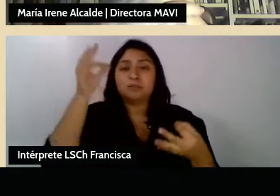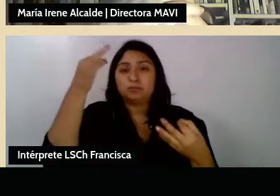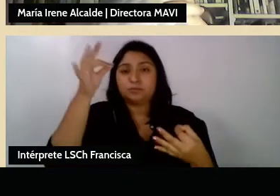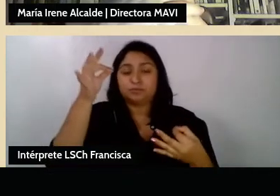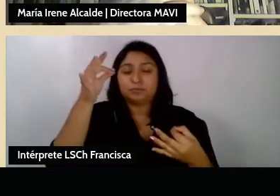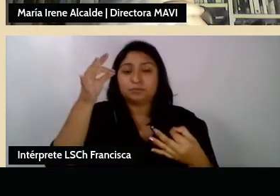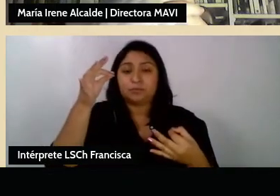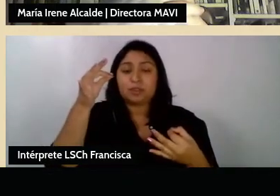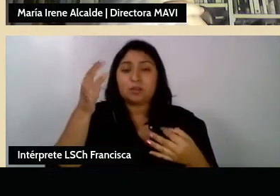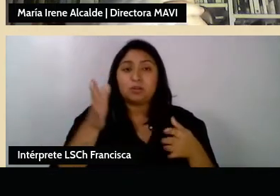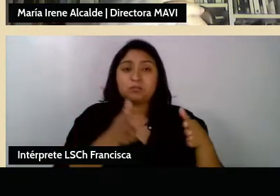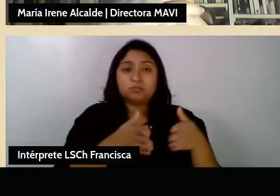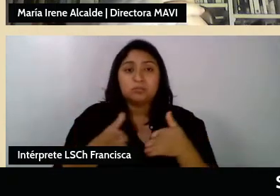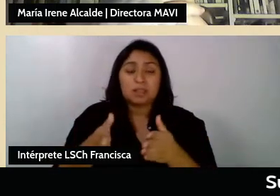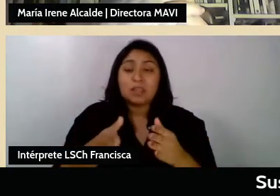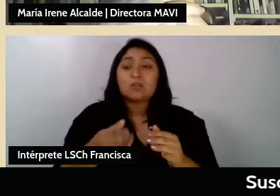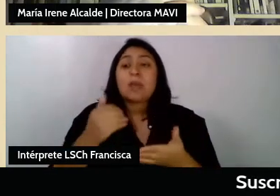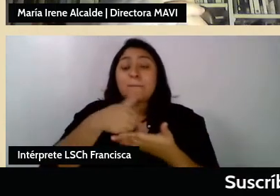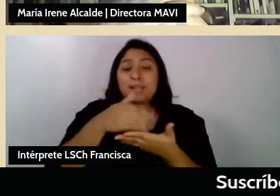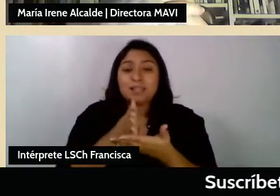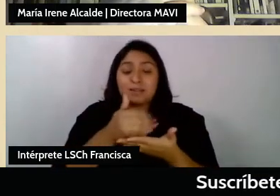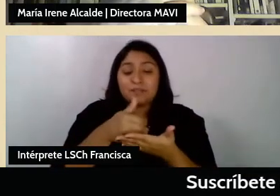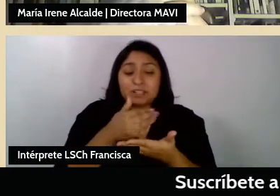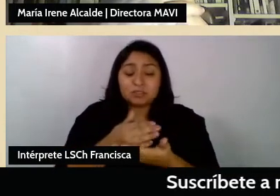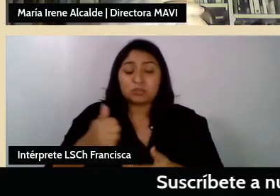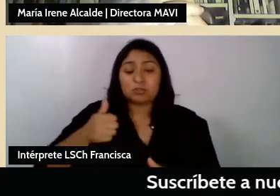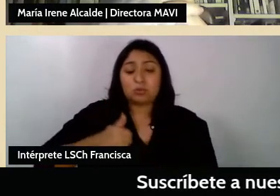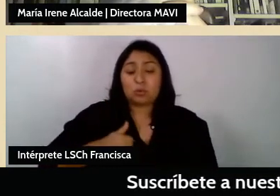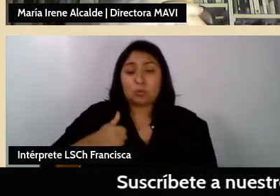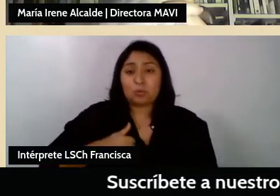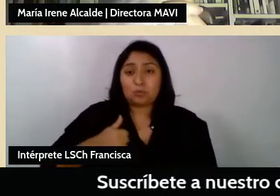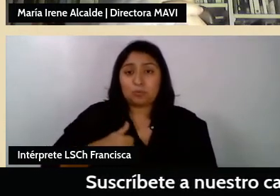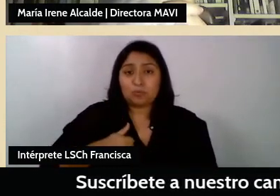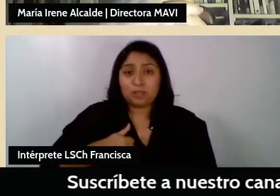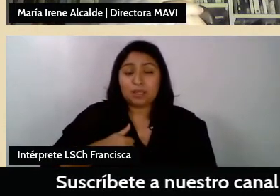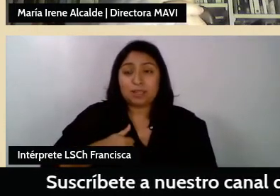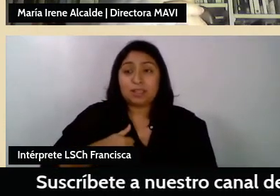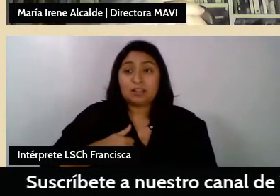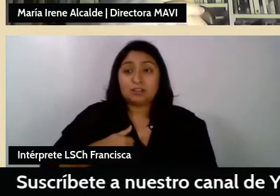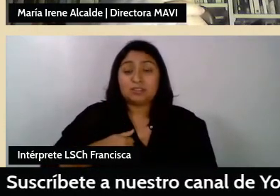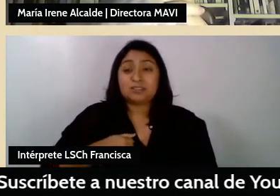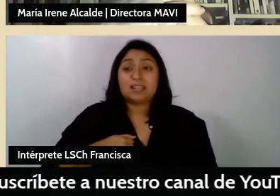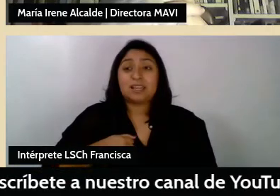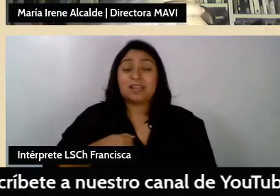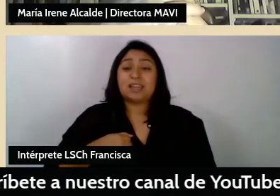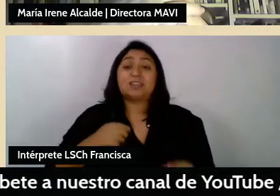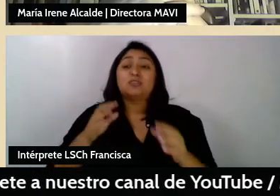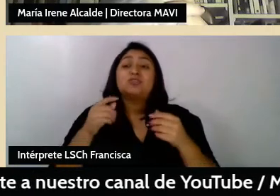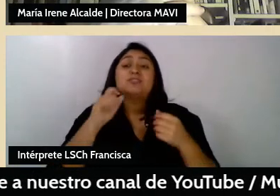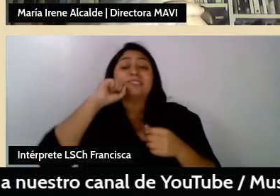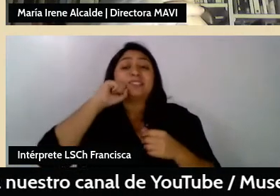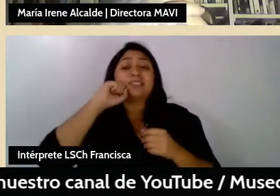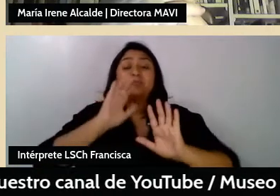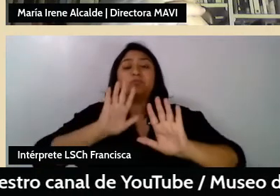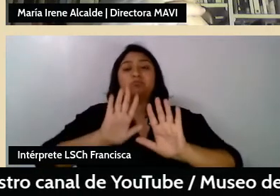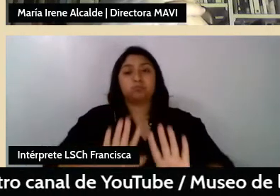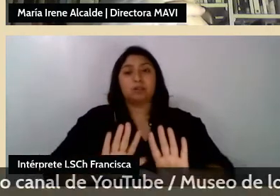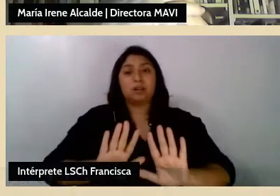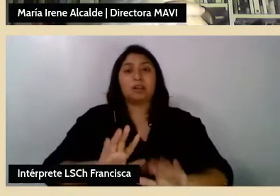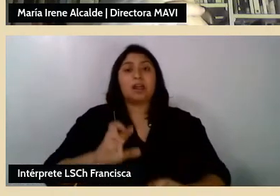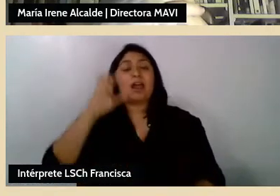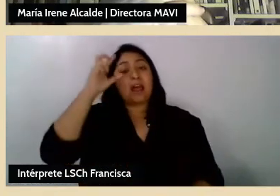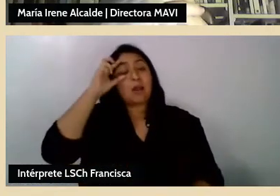una planificación que cumplir. Por ende, esto fue como un stop, miremos para atrás. La Paula nos hizo dos